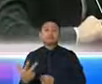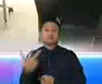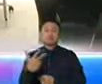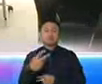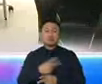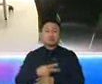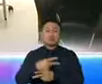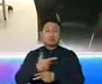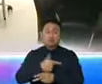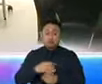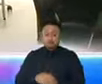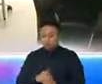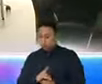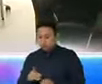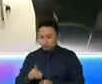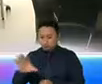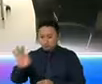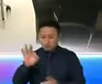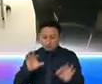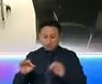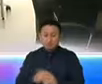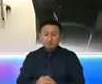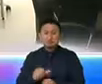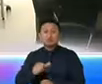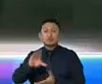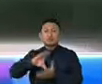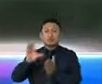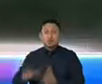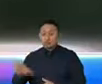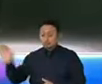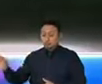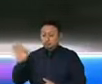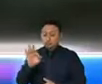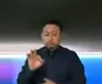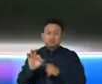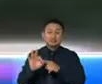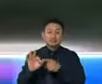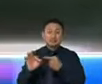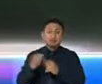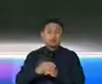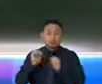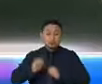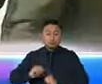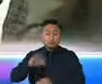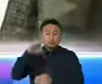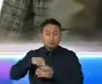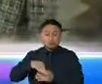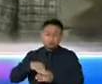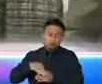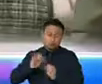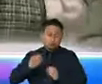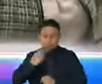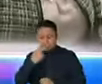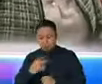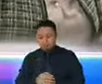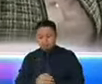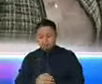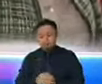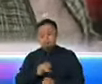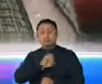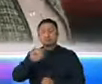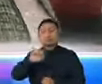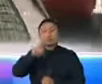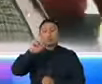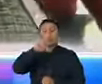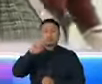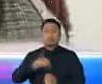por el Pleno del Consejo Transitorio y un veedor ciudadano. Este último tendrá voz pero no voto. Trujillo prefirió no pronunciarse sobre